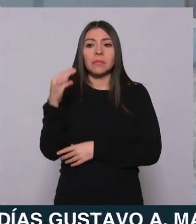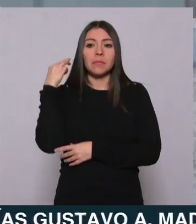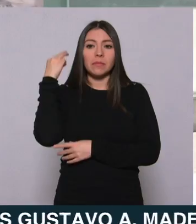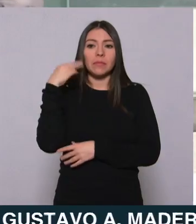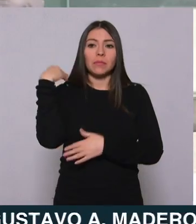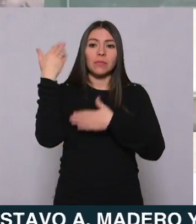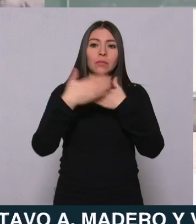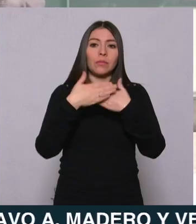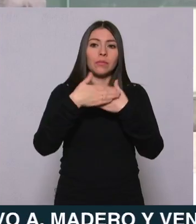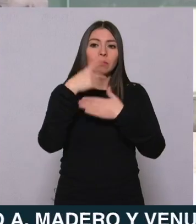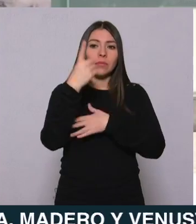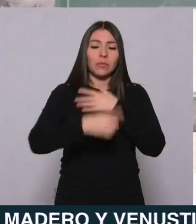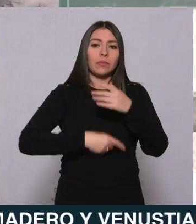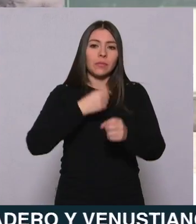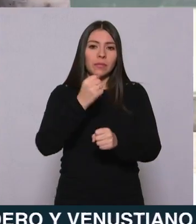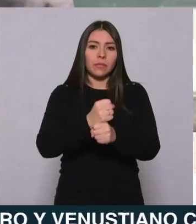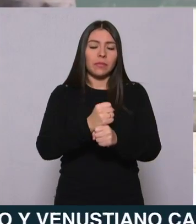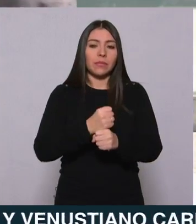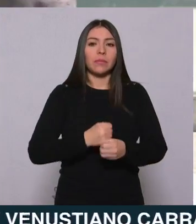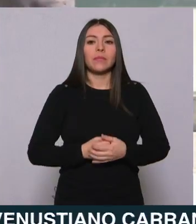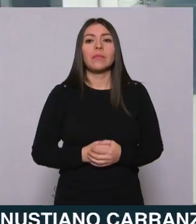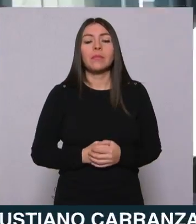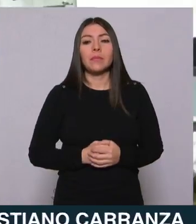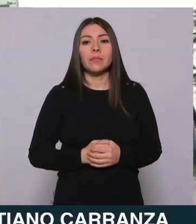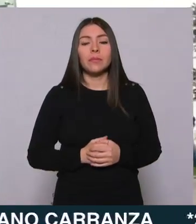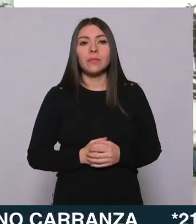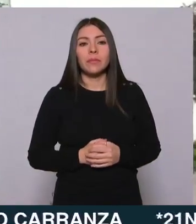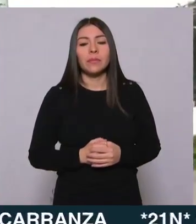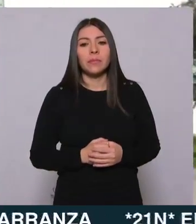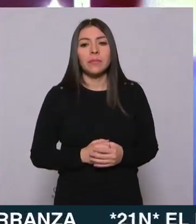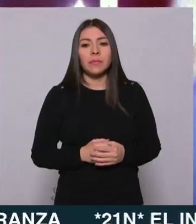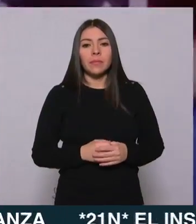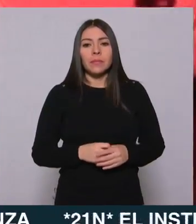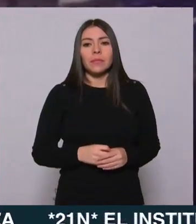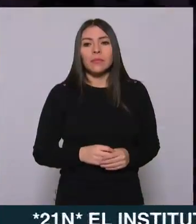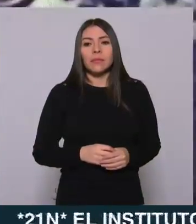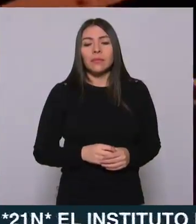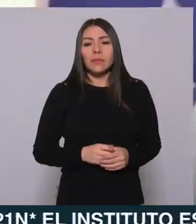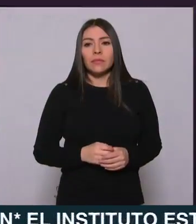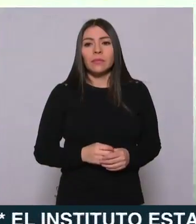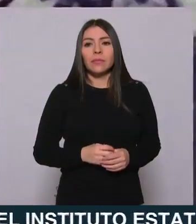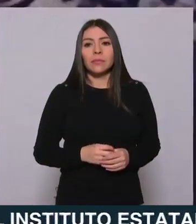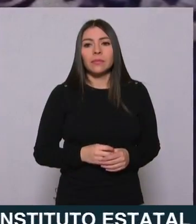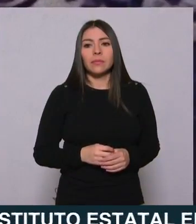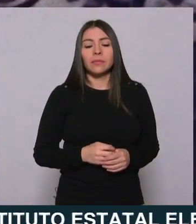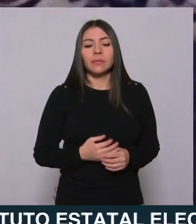del próximo año. Con imágenes de Joel Arias, Mariana Sánchez, 21 Noticias.